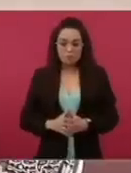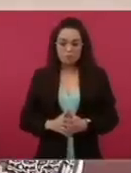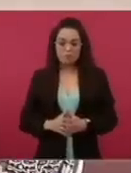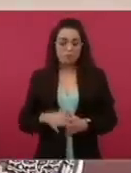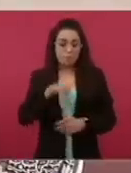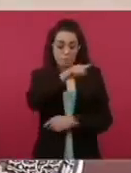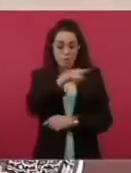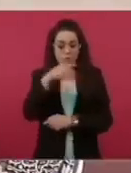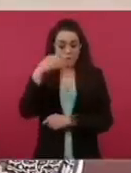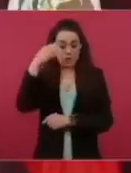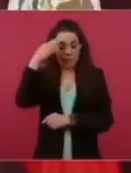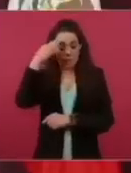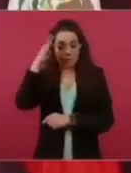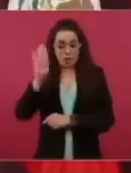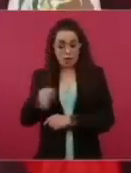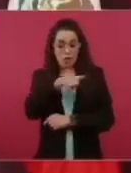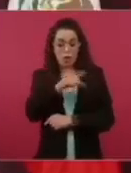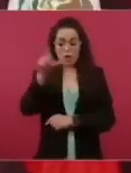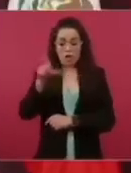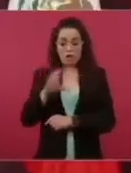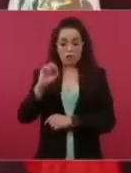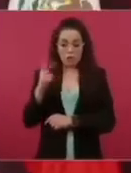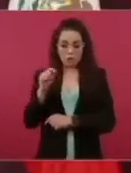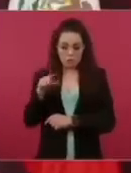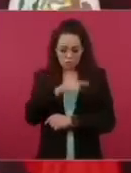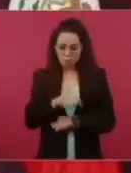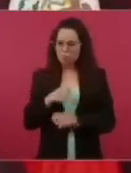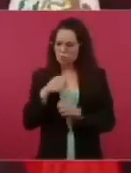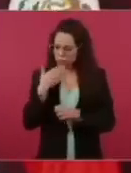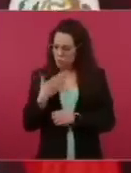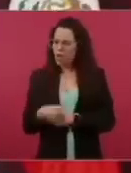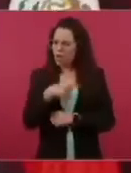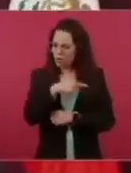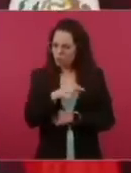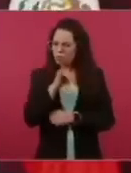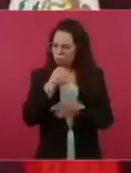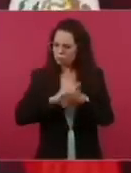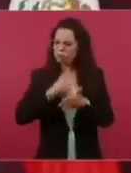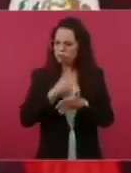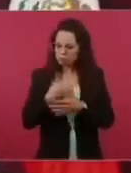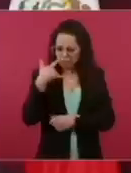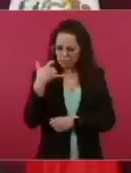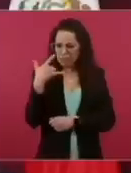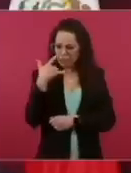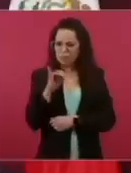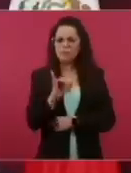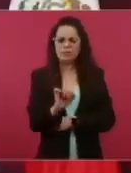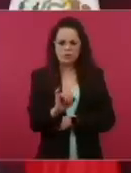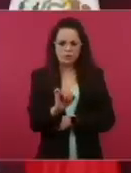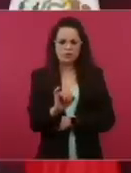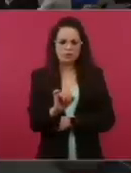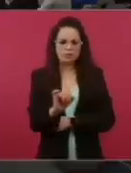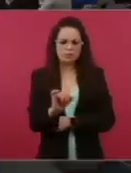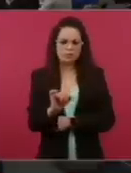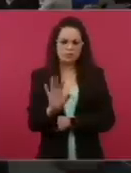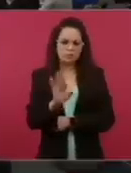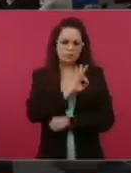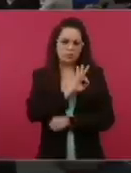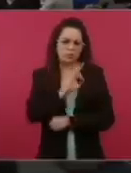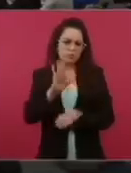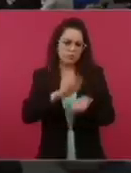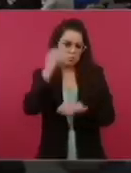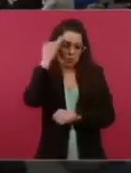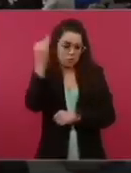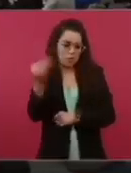no, es tenaz. Puede ser que mantenga la conferencia más